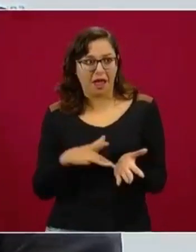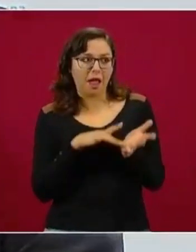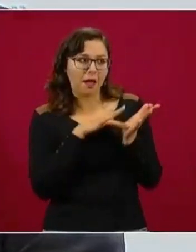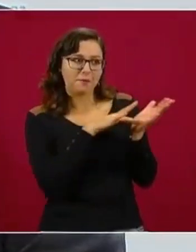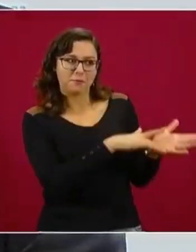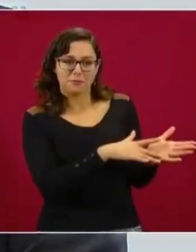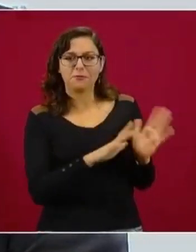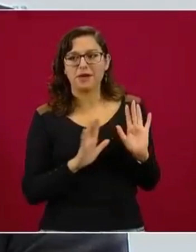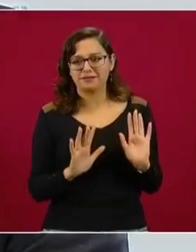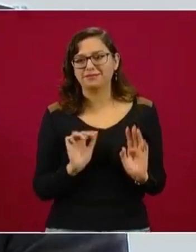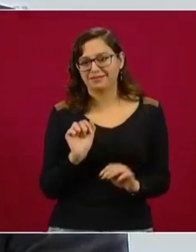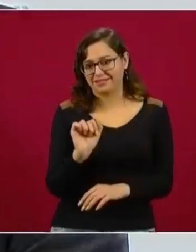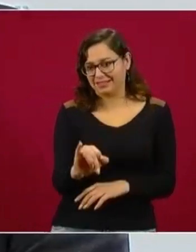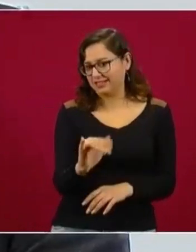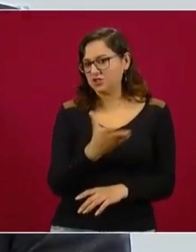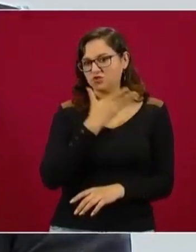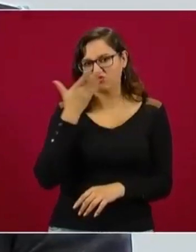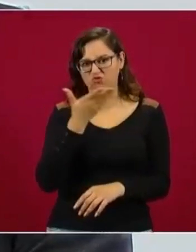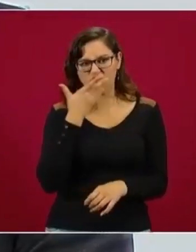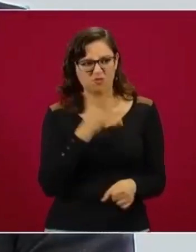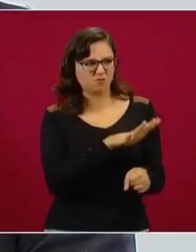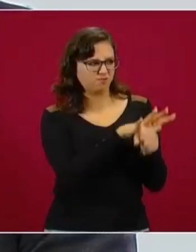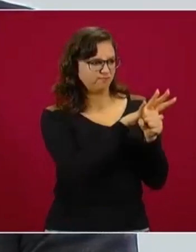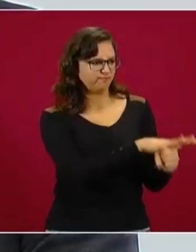mantenían una política